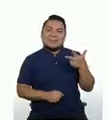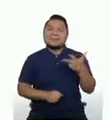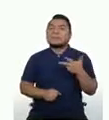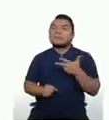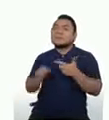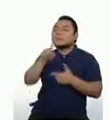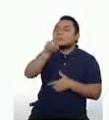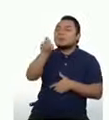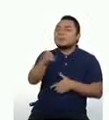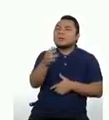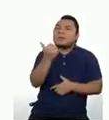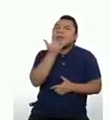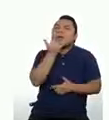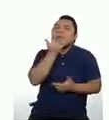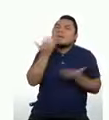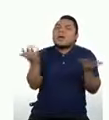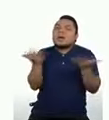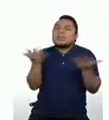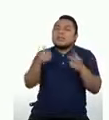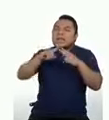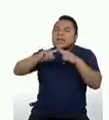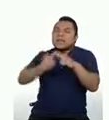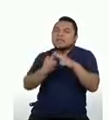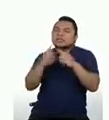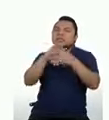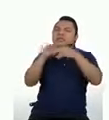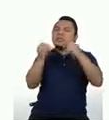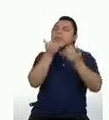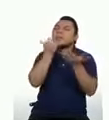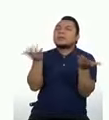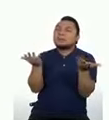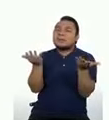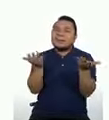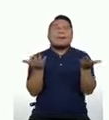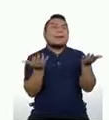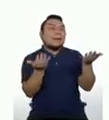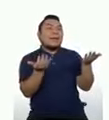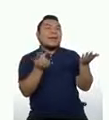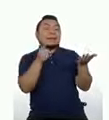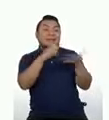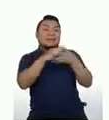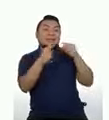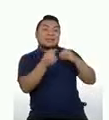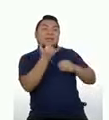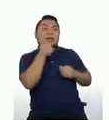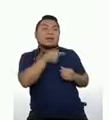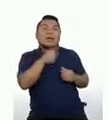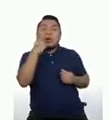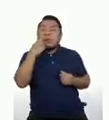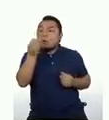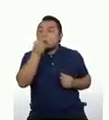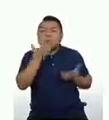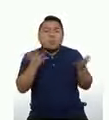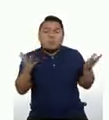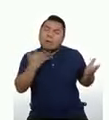¿Qué está pasando al inicio de la historia? Lo que pasa es que no encuentran comida y el hombre está muy triste.